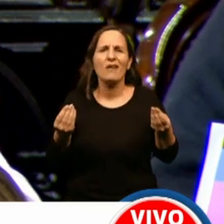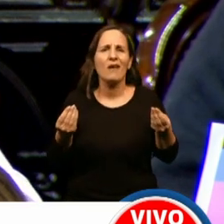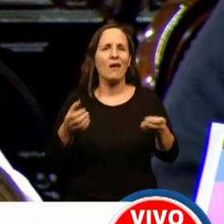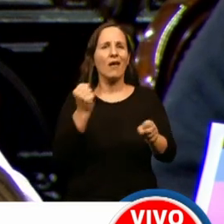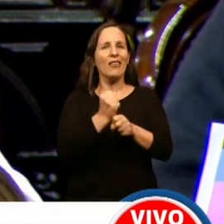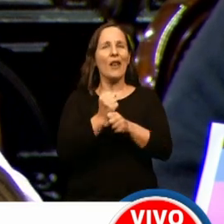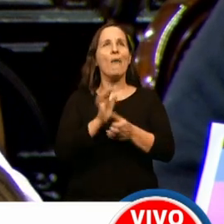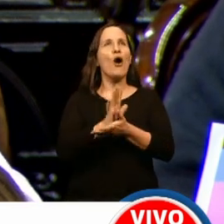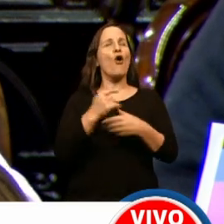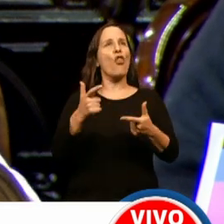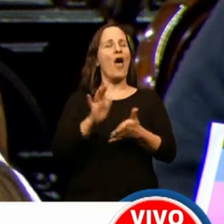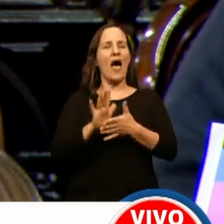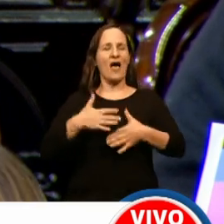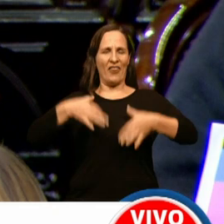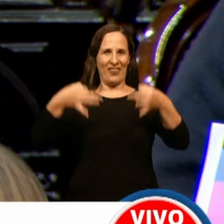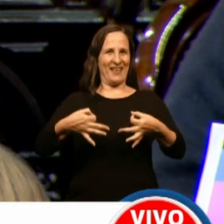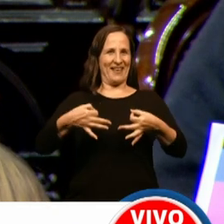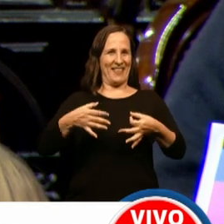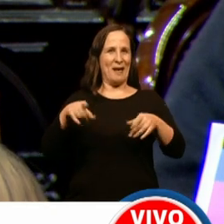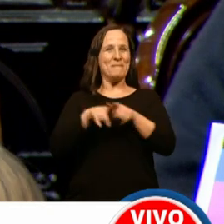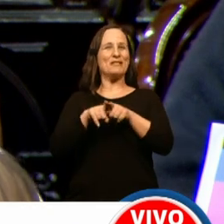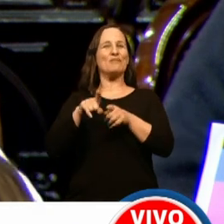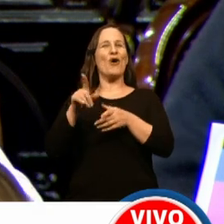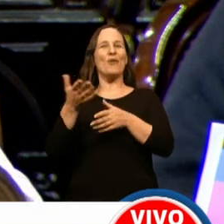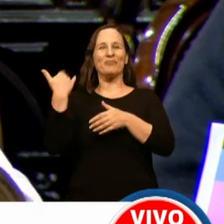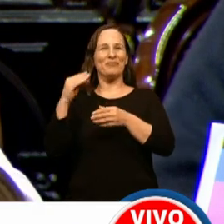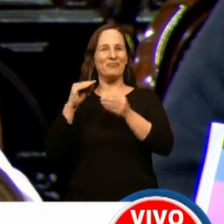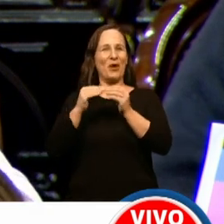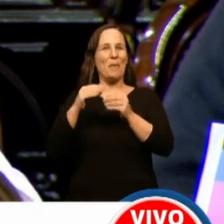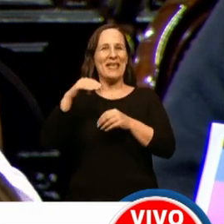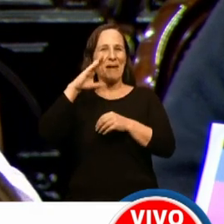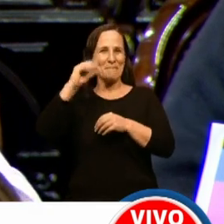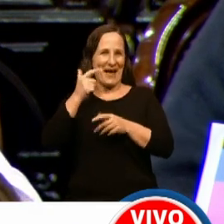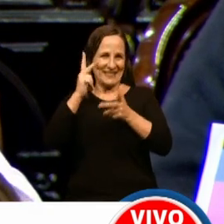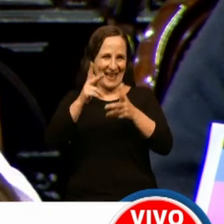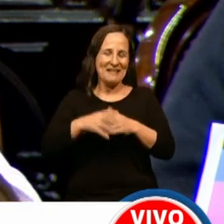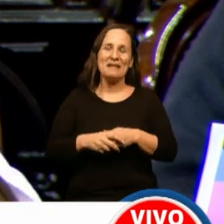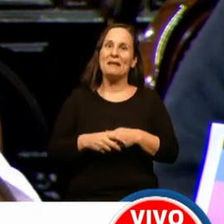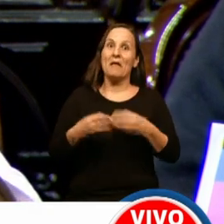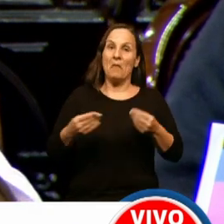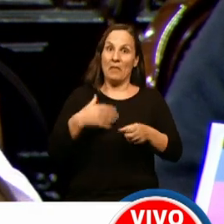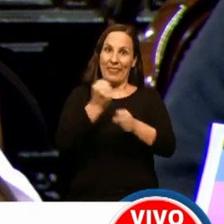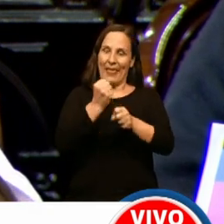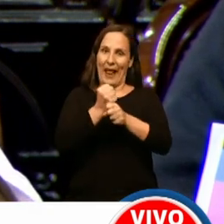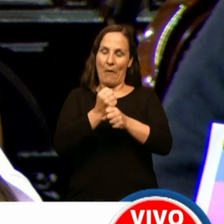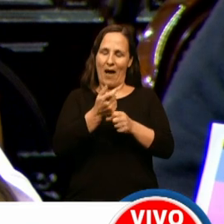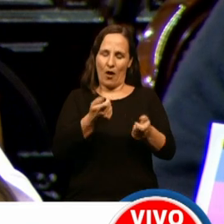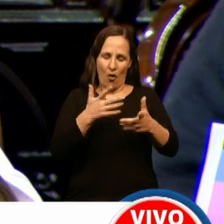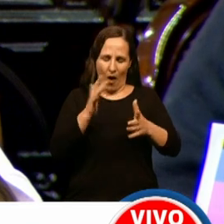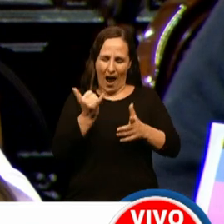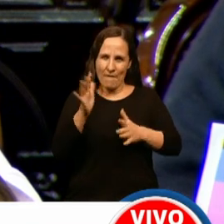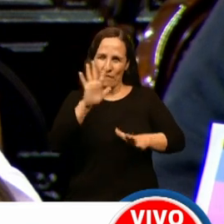como dijo la compañera marcha porque el trabajo es el ordenador de la vida por excelencia